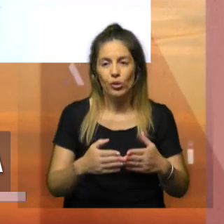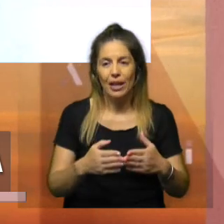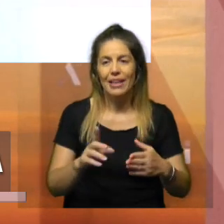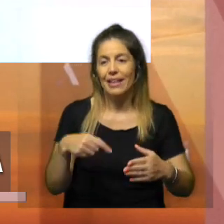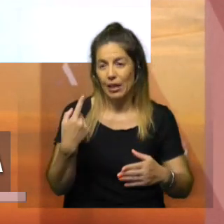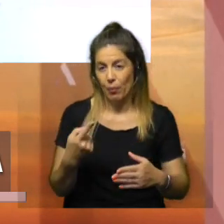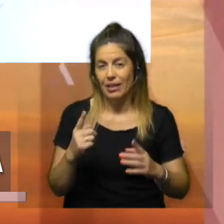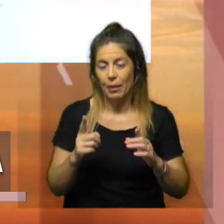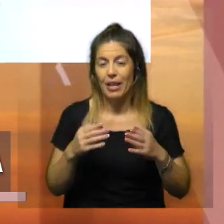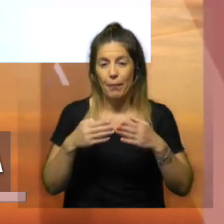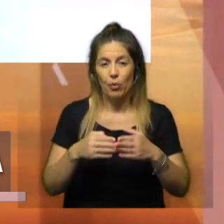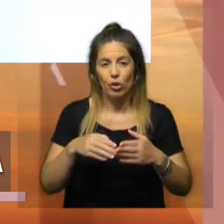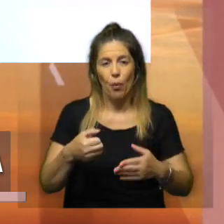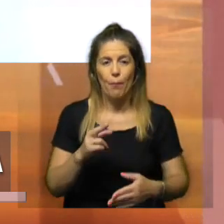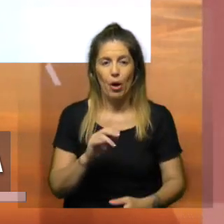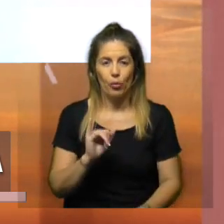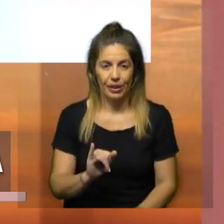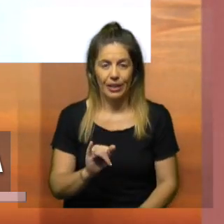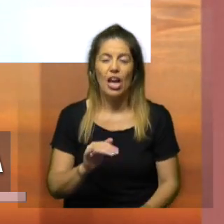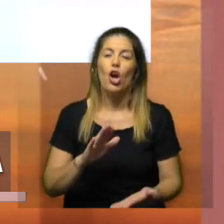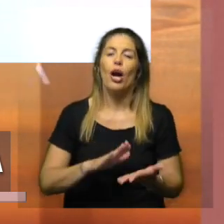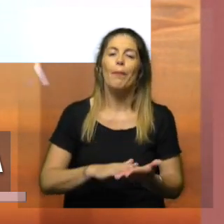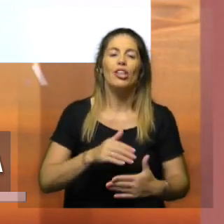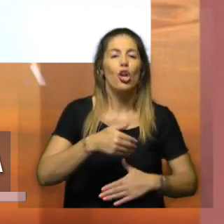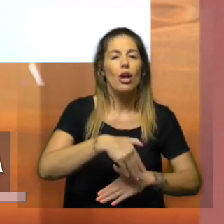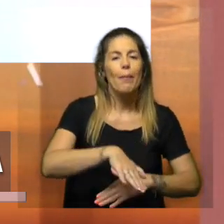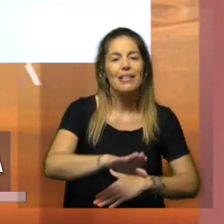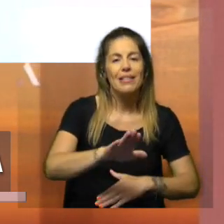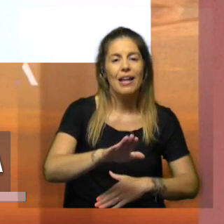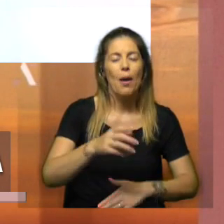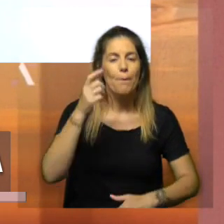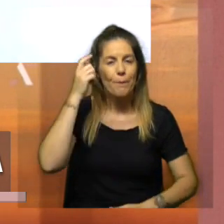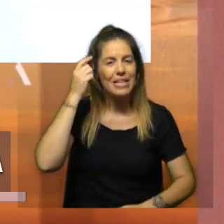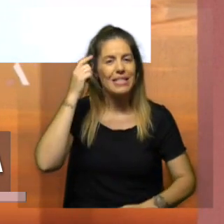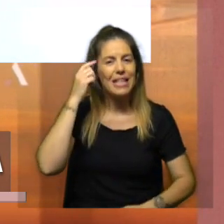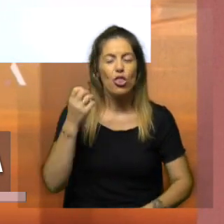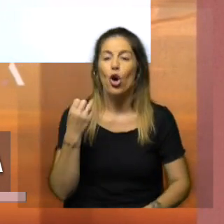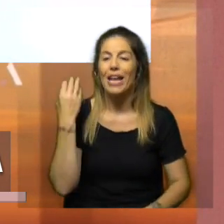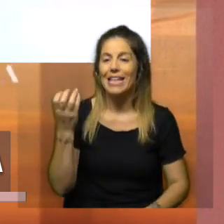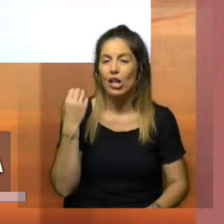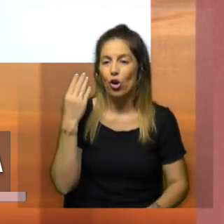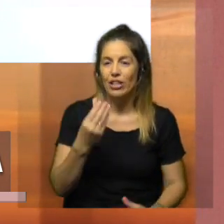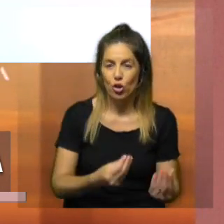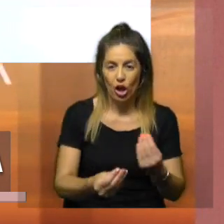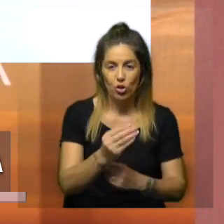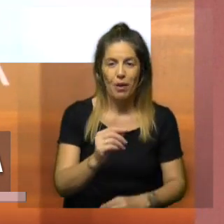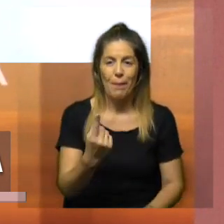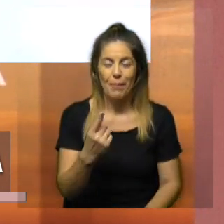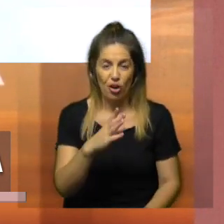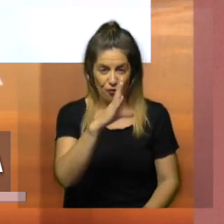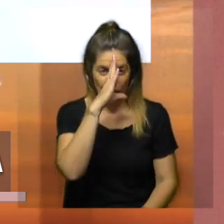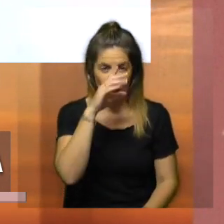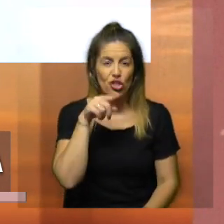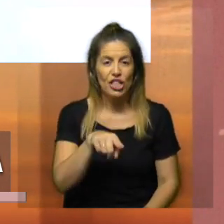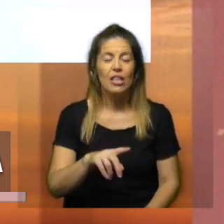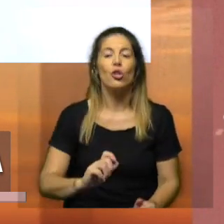también a Mauro Chamorro, con respecto a lo que va a pasar de aquí en más, sobre todo pensando en el Congreso que asume el 1 de febrero. Si esto